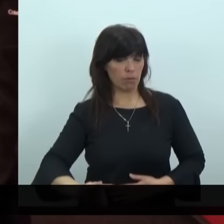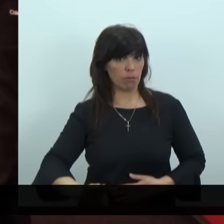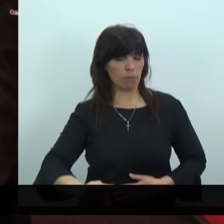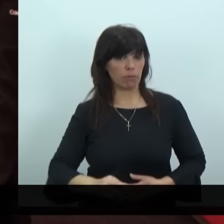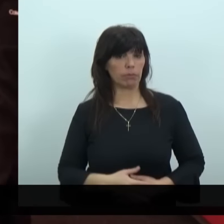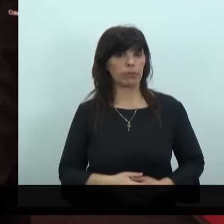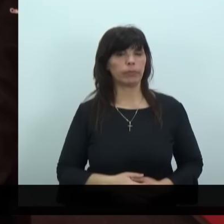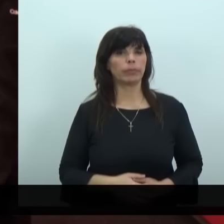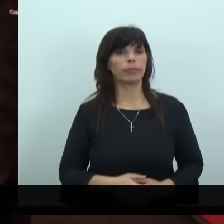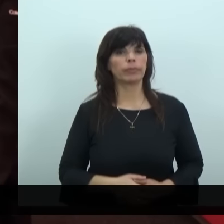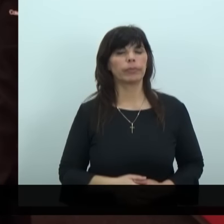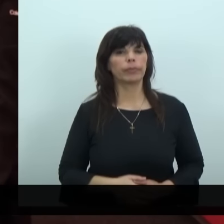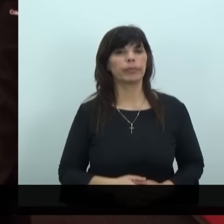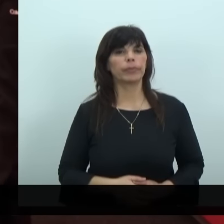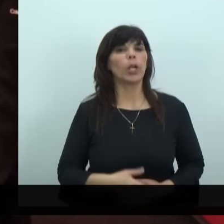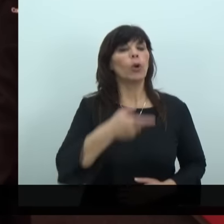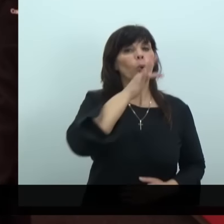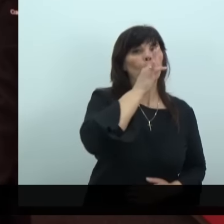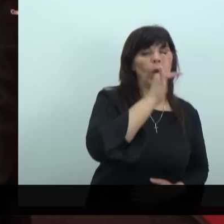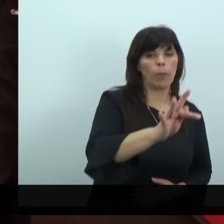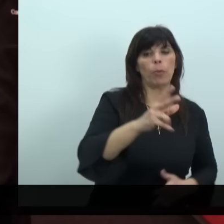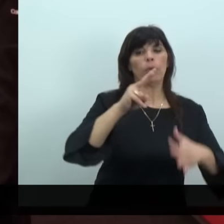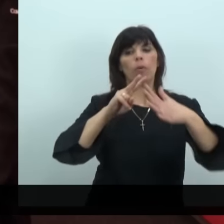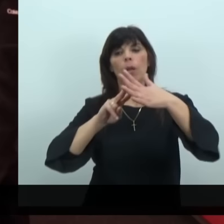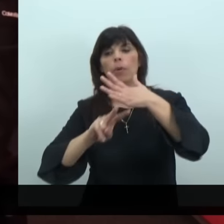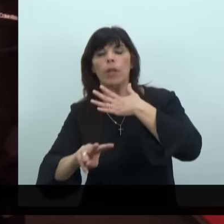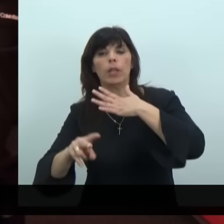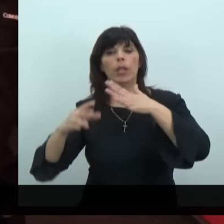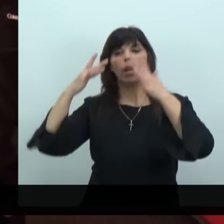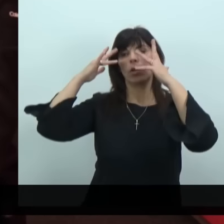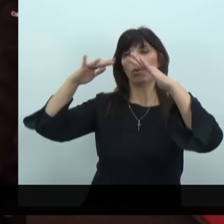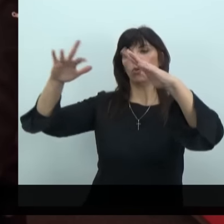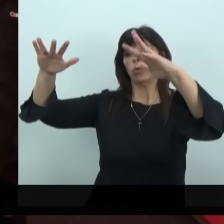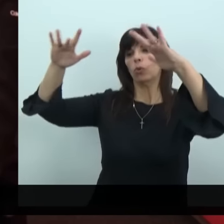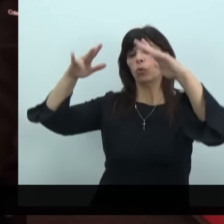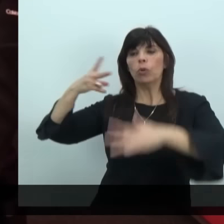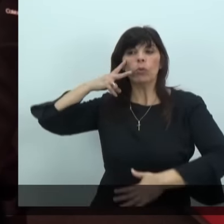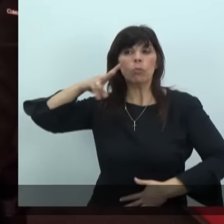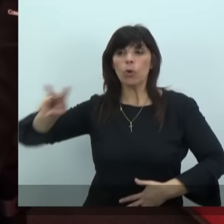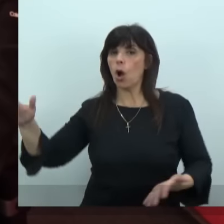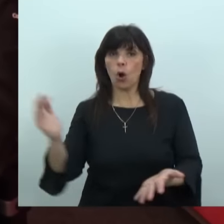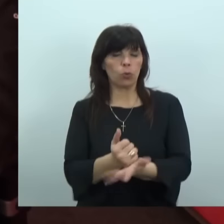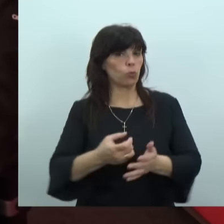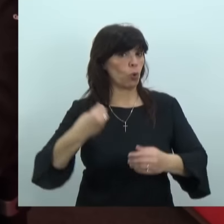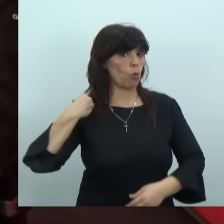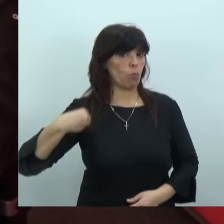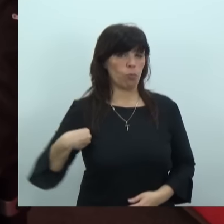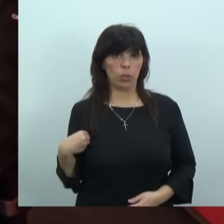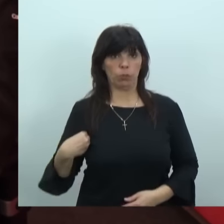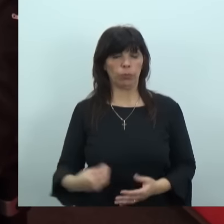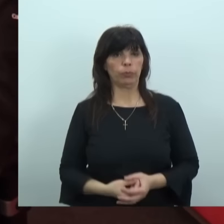Una promesa, una profecía, un sueño y una visión es todo lo mismo.